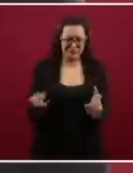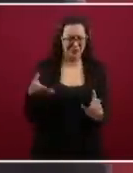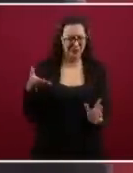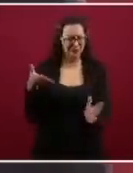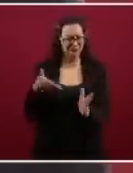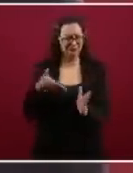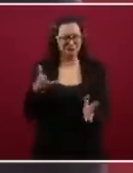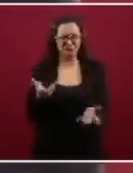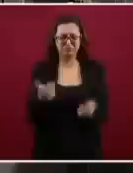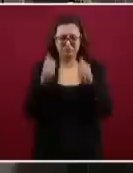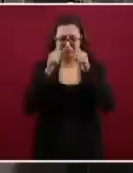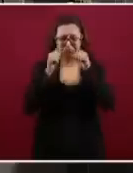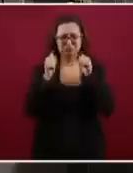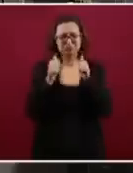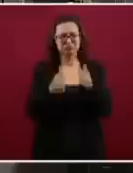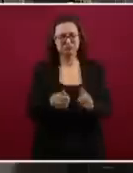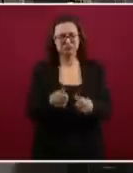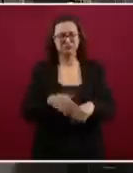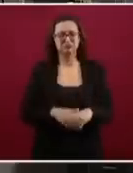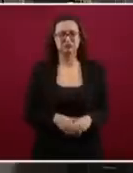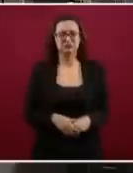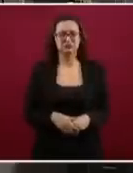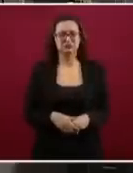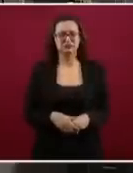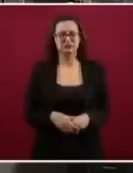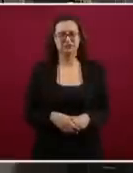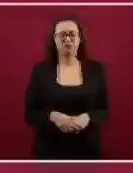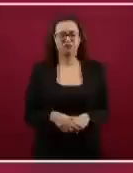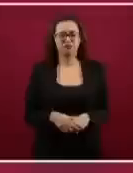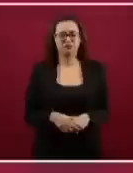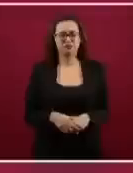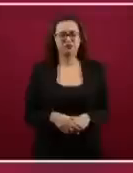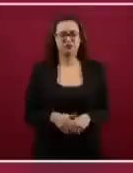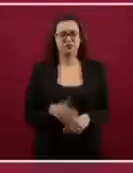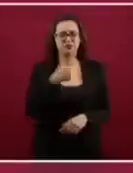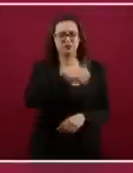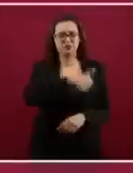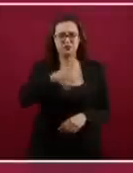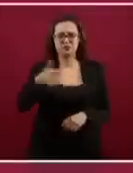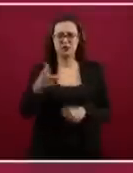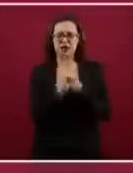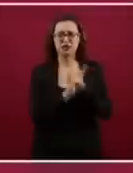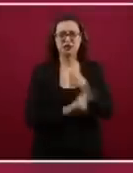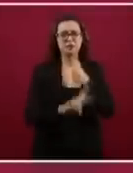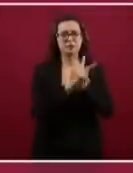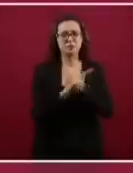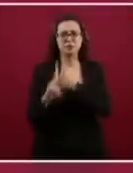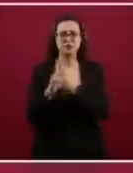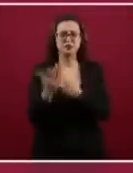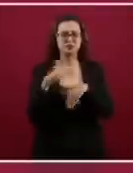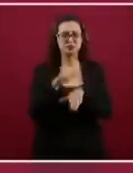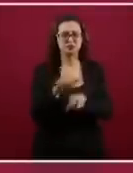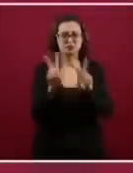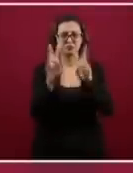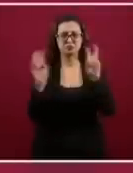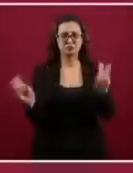estos asuntos, de la interpretación que cada país tiene sobre estos